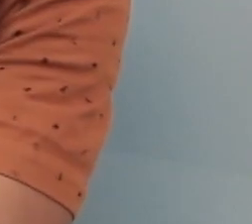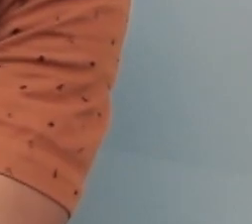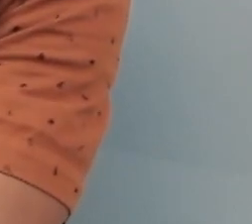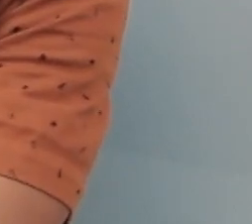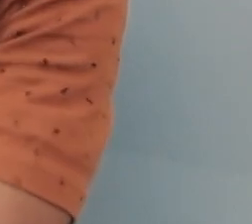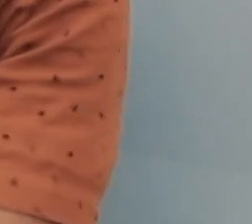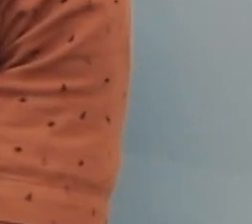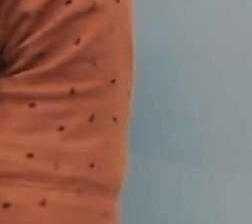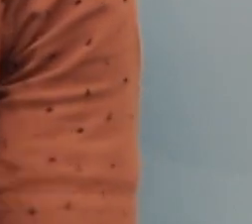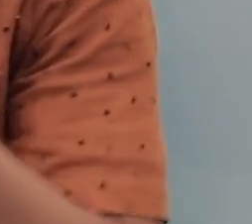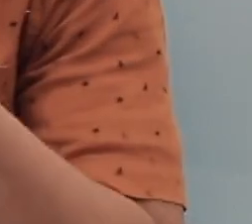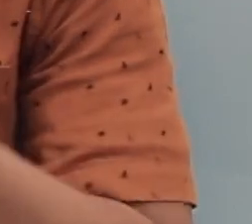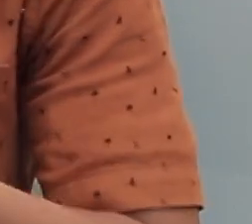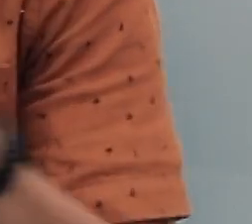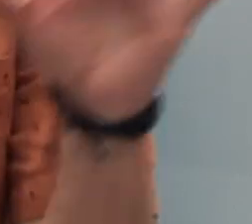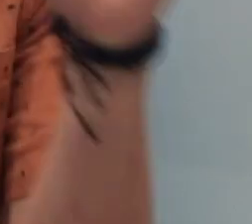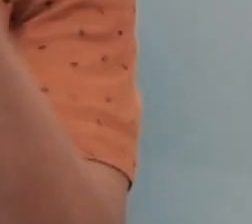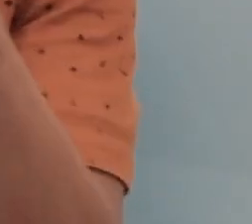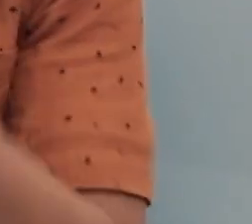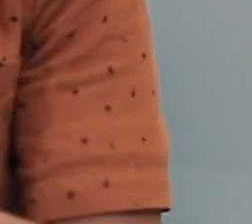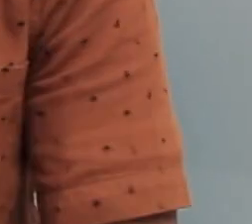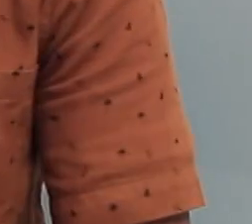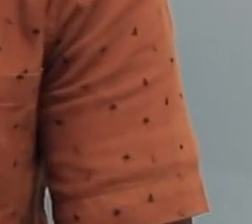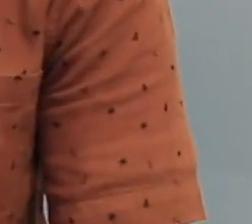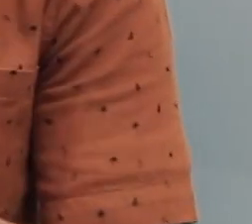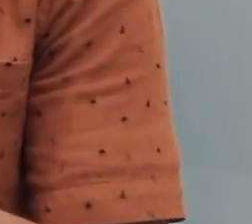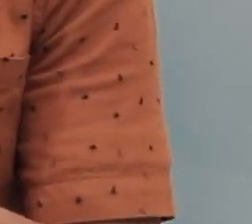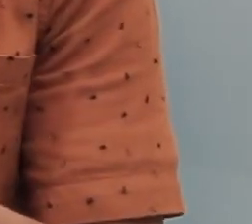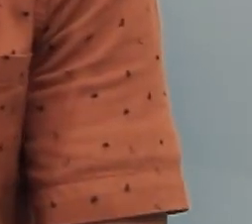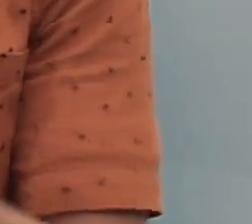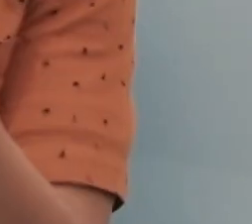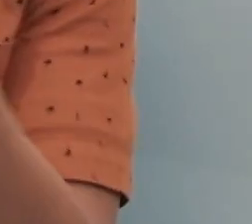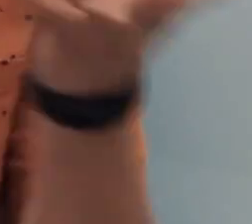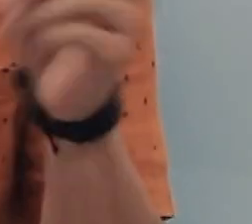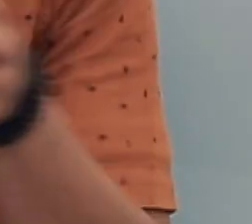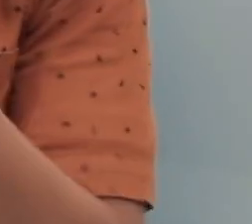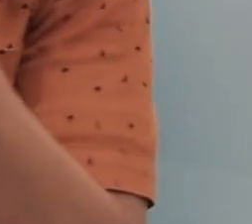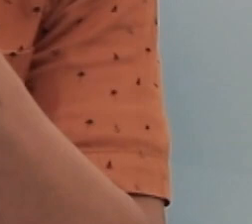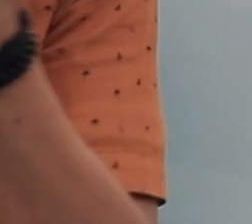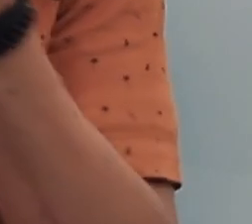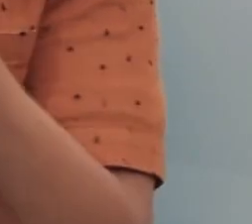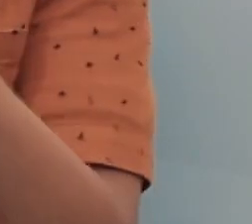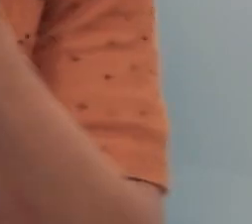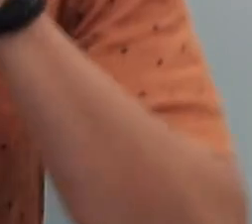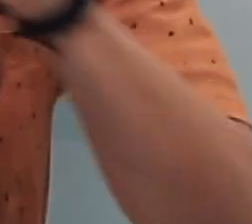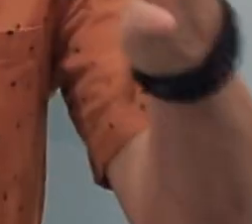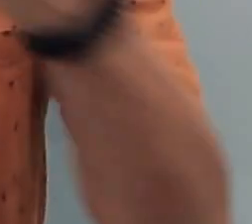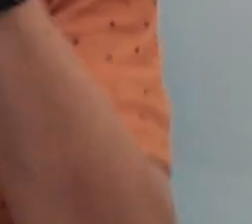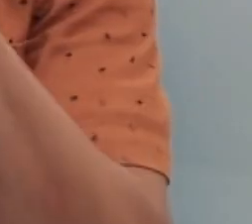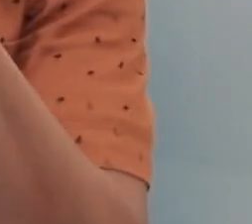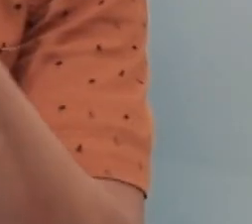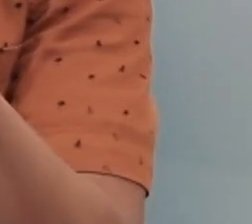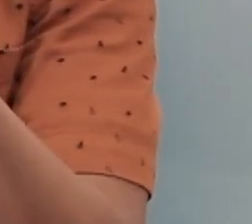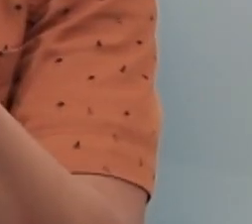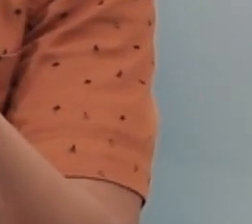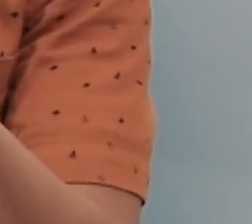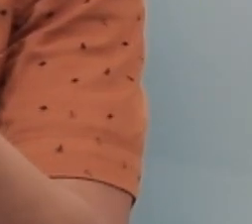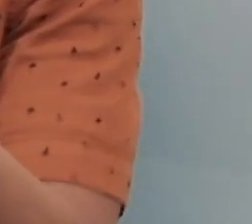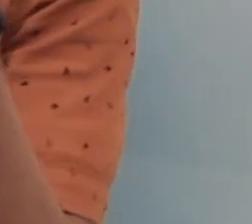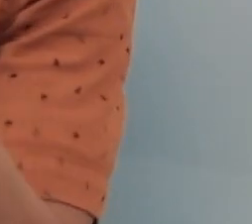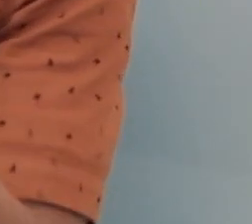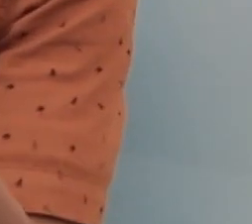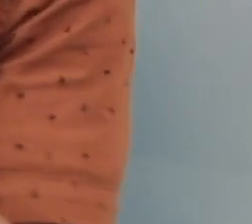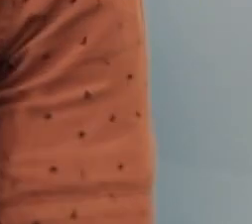propósito de ese enfoque del que nos hablas sobre las poblaciones y los territori Tú sabes que Canal 13 siempre se